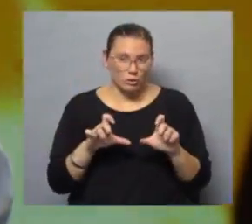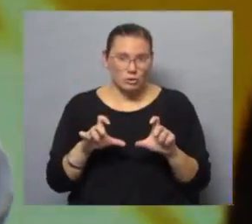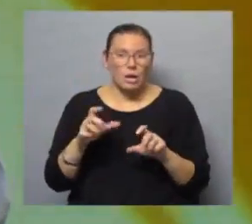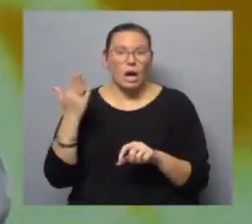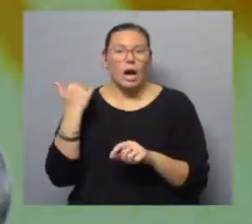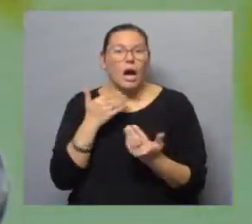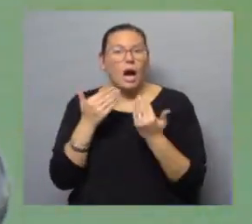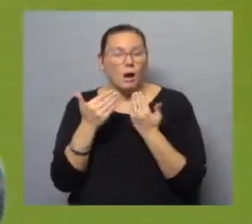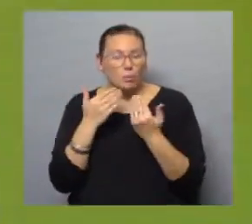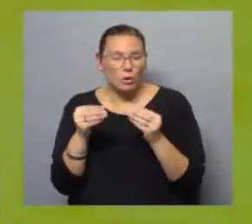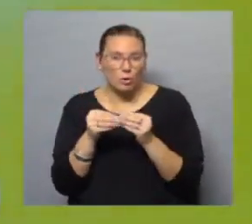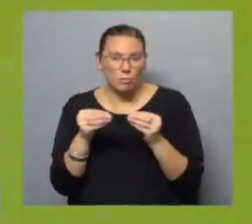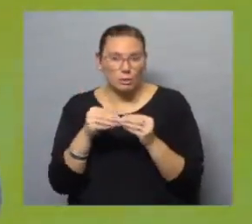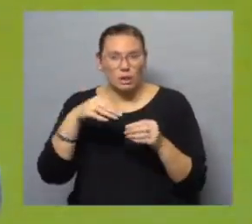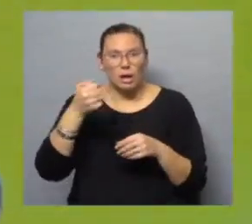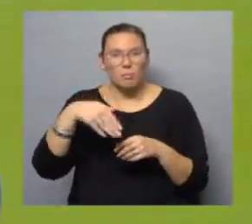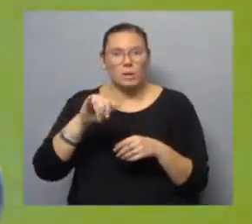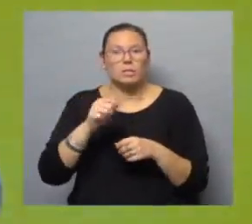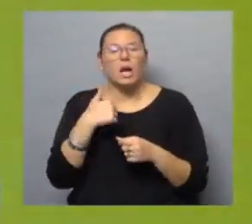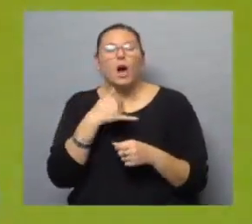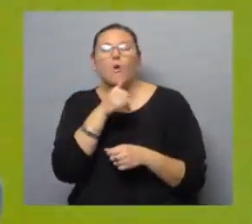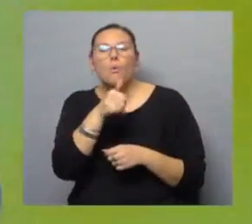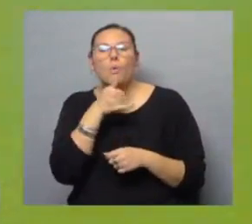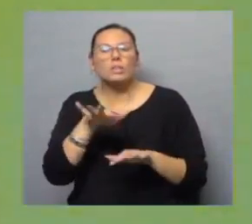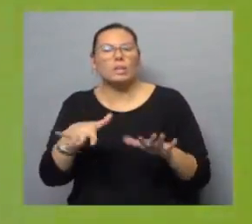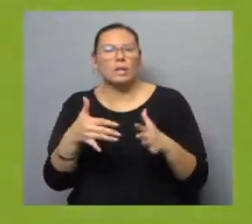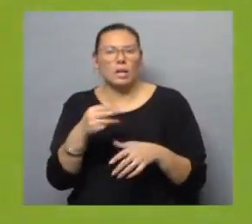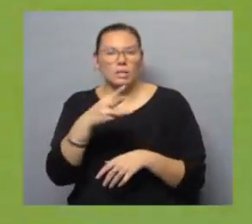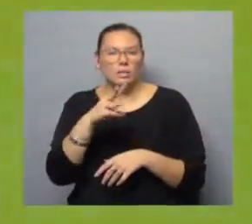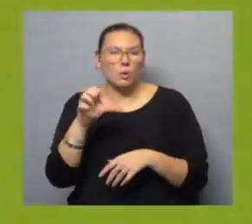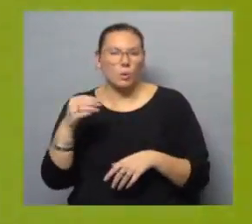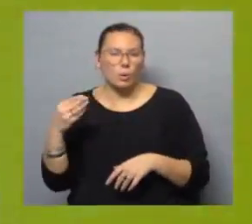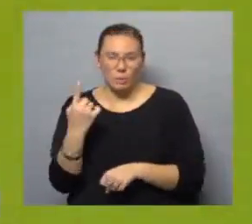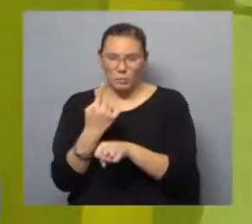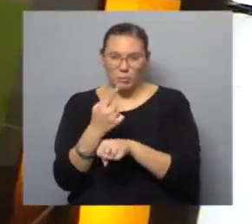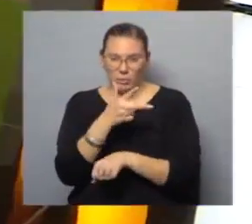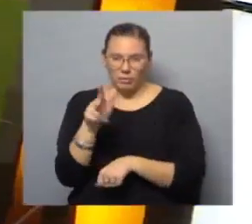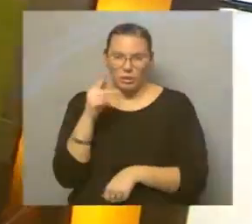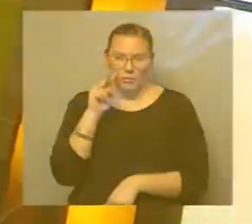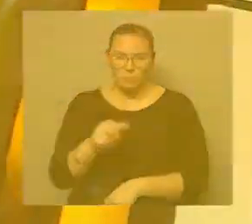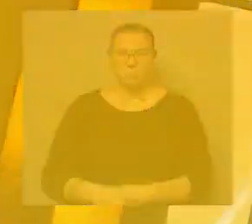Daniela conversó con ella y Amaya Moro nos cuenta en qué consiste el James Webb. Vemos la primera parte de este informe.